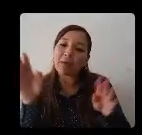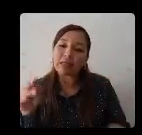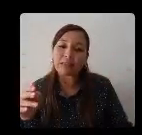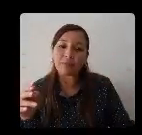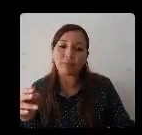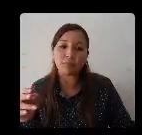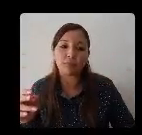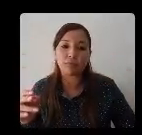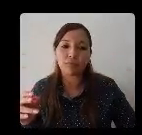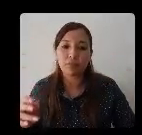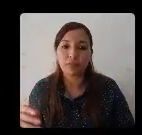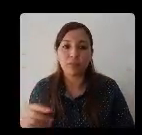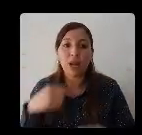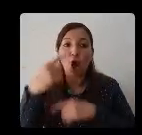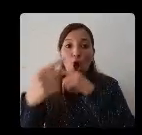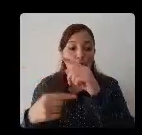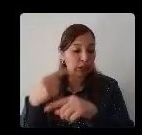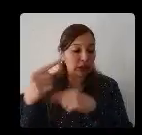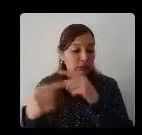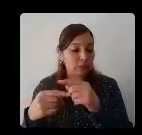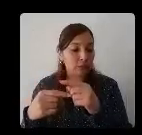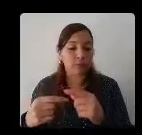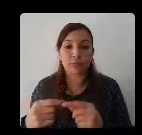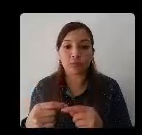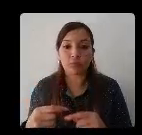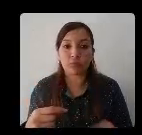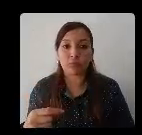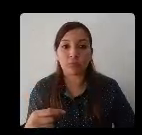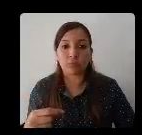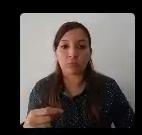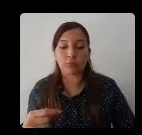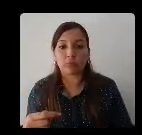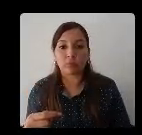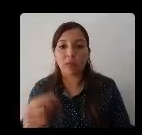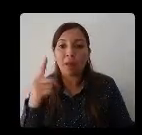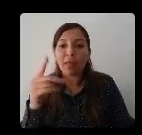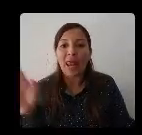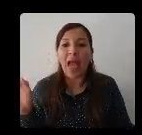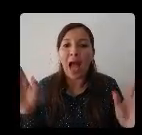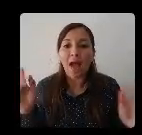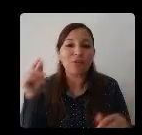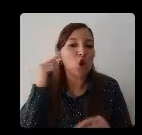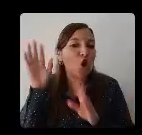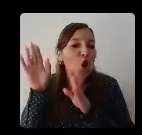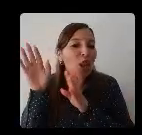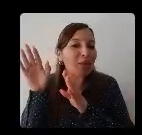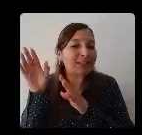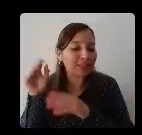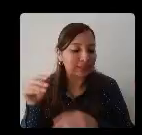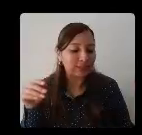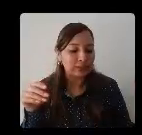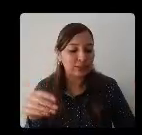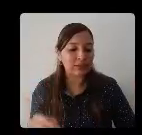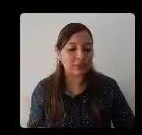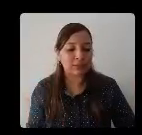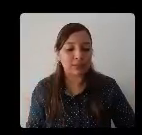Y así hay mucha gente que pensamos, ¿no?, que hacer, pues, un mariposario también